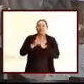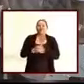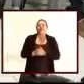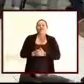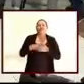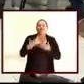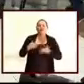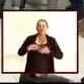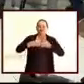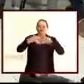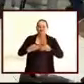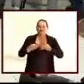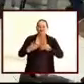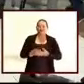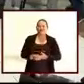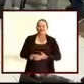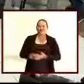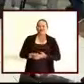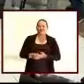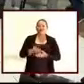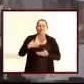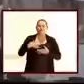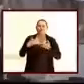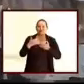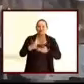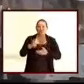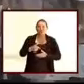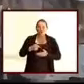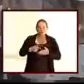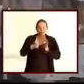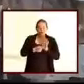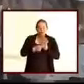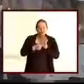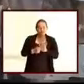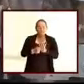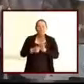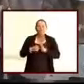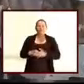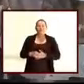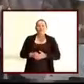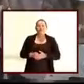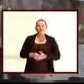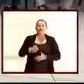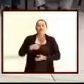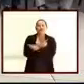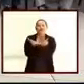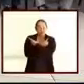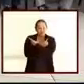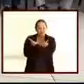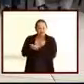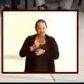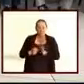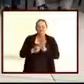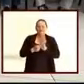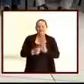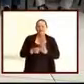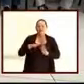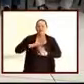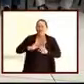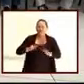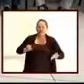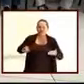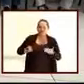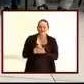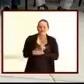historia, honro mi presente y lo hago con dignidad, lo hago con dignidad. Tomé una